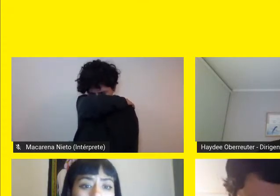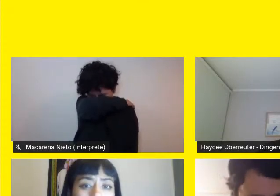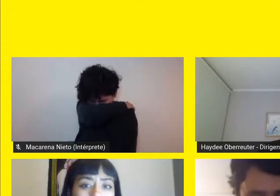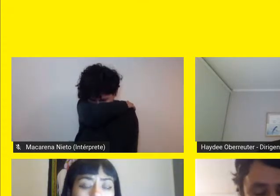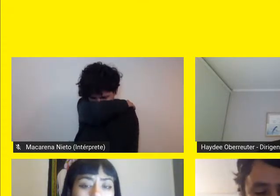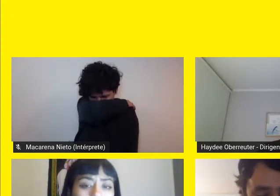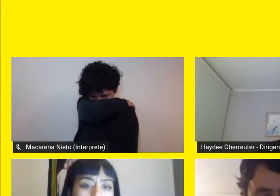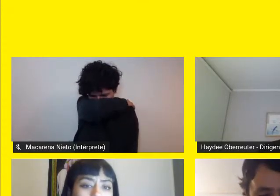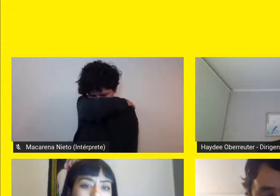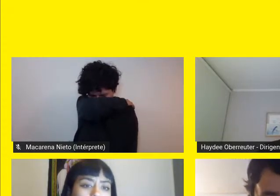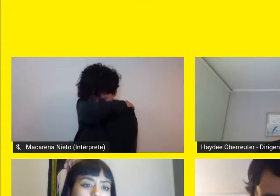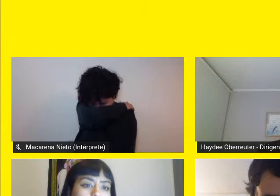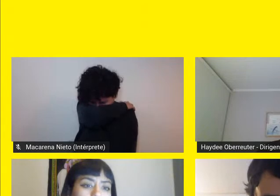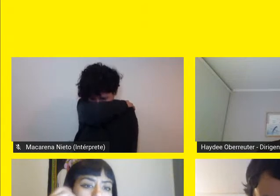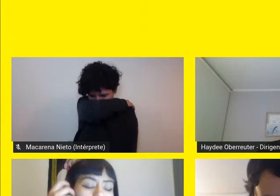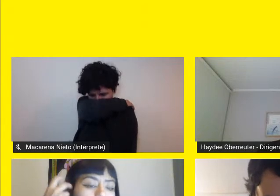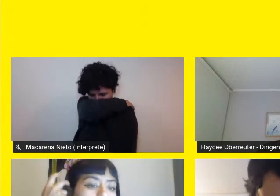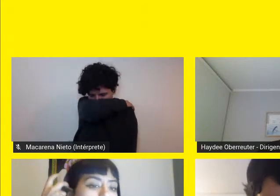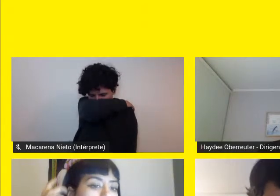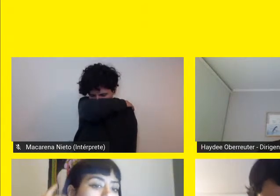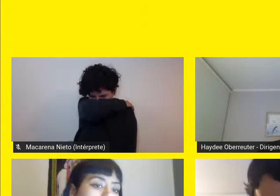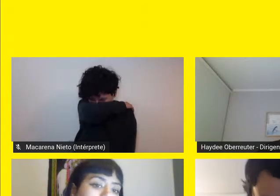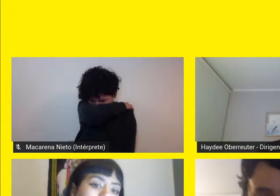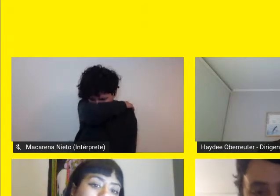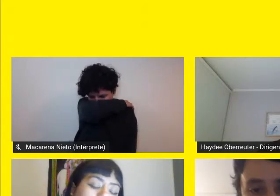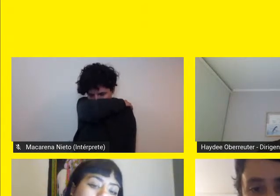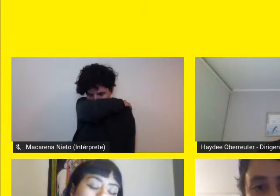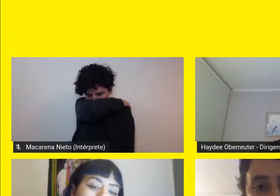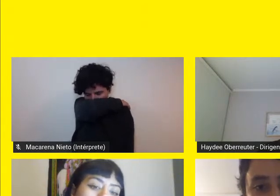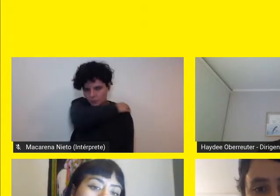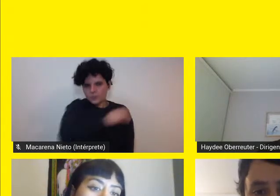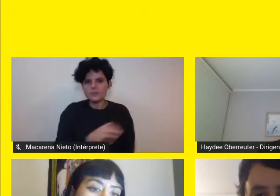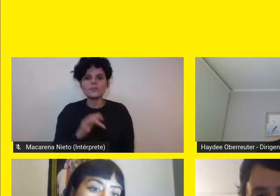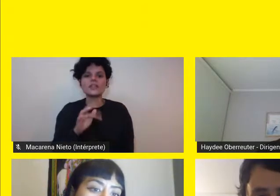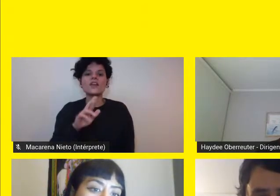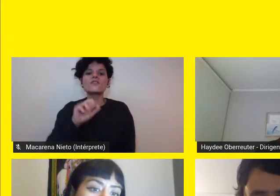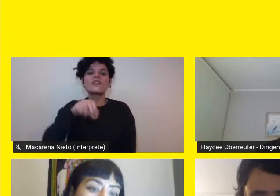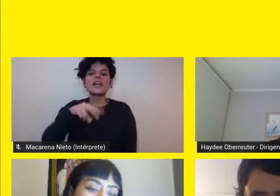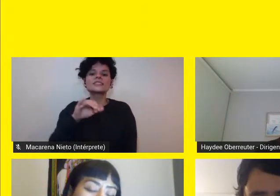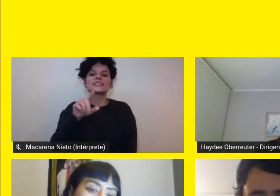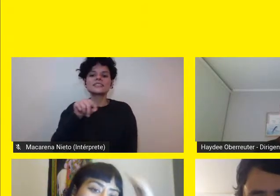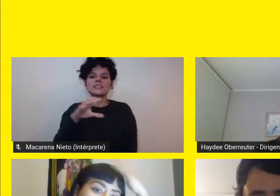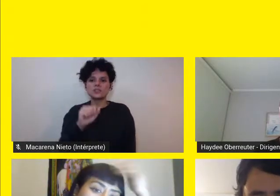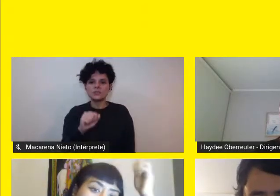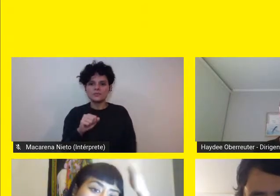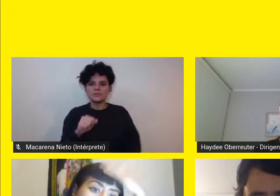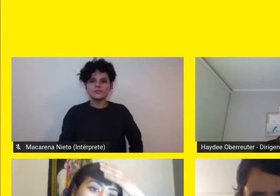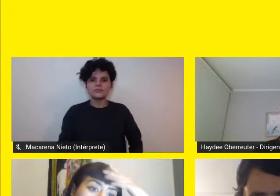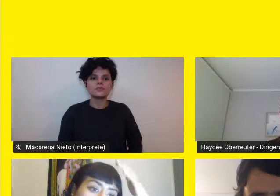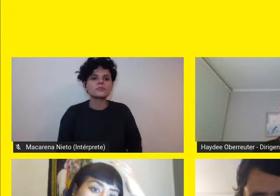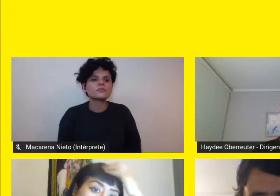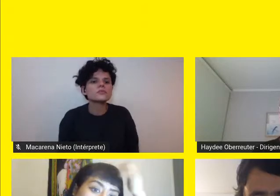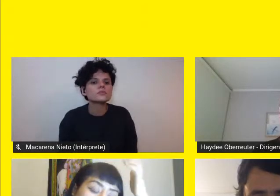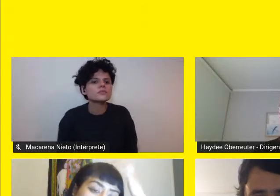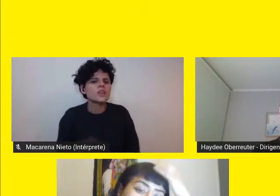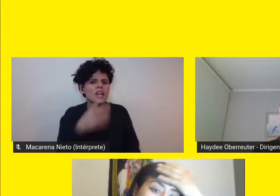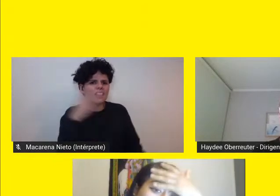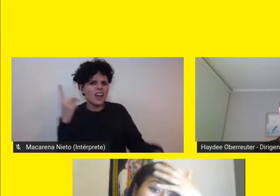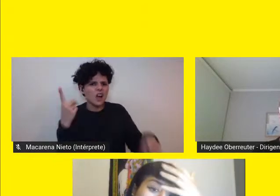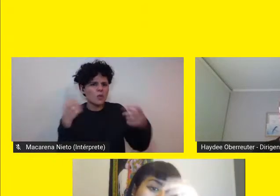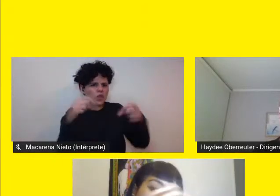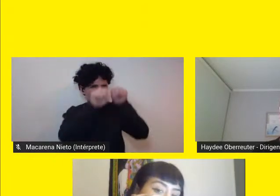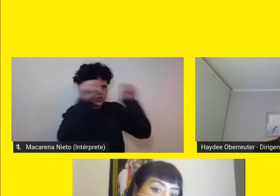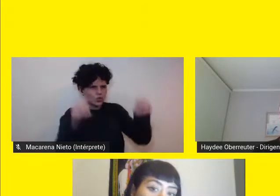Sí. A la pregunta, Alejandra, bueno, estas barreras estructurales son múltiples y son muy